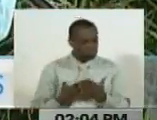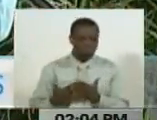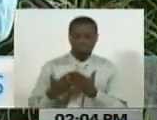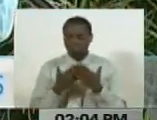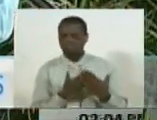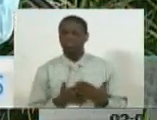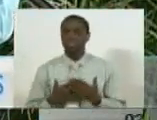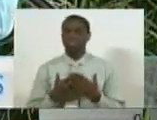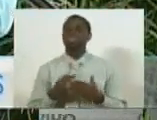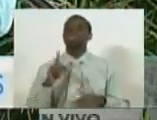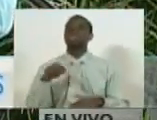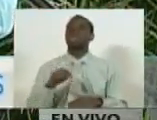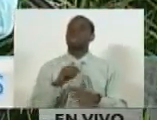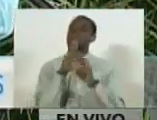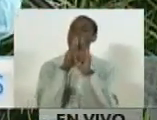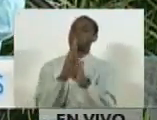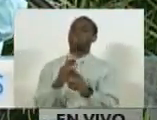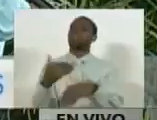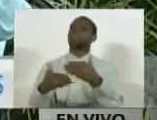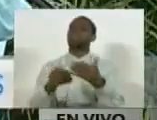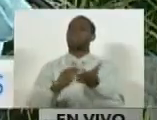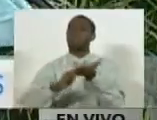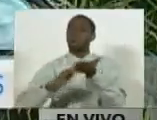y resultados para la acción.